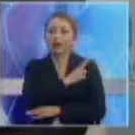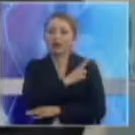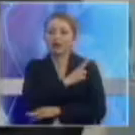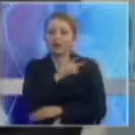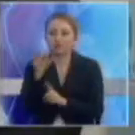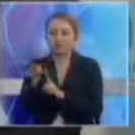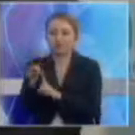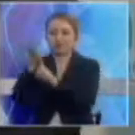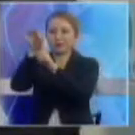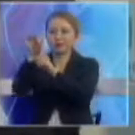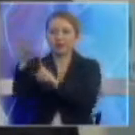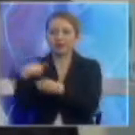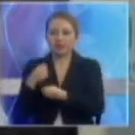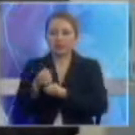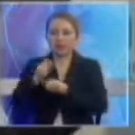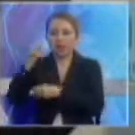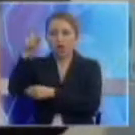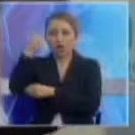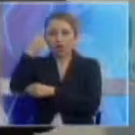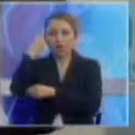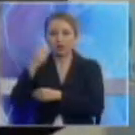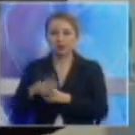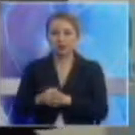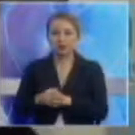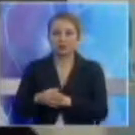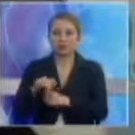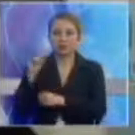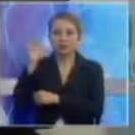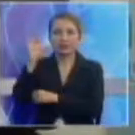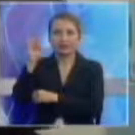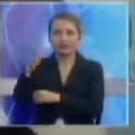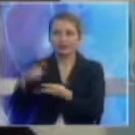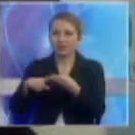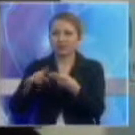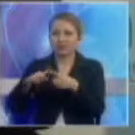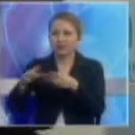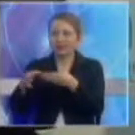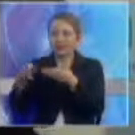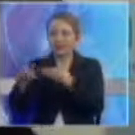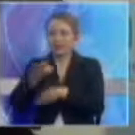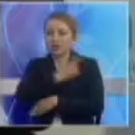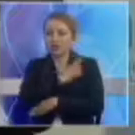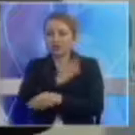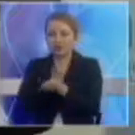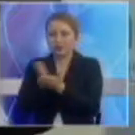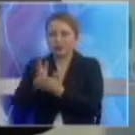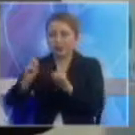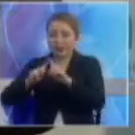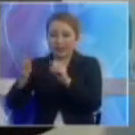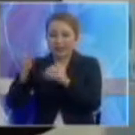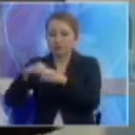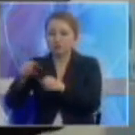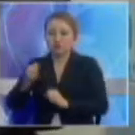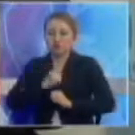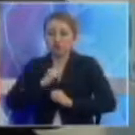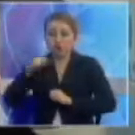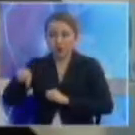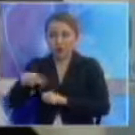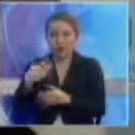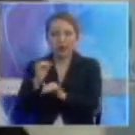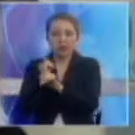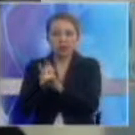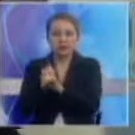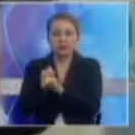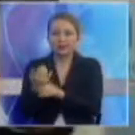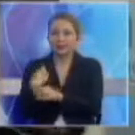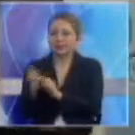emblemáticas que ha creado este gobierno, Yachaytec, IQIAM, la Universidad Nacional de Educación y la Universidad de las Artes, hemos